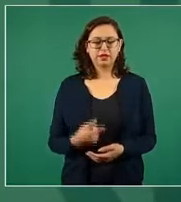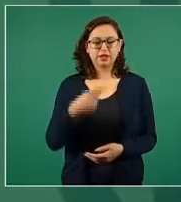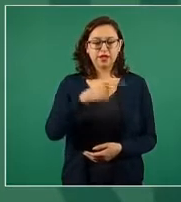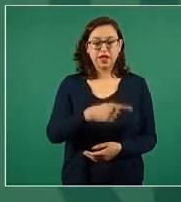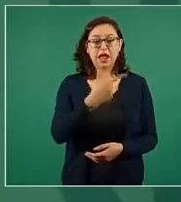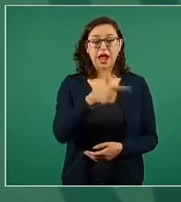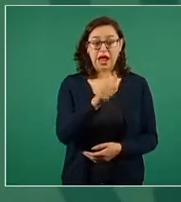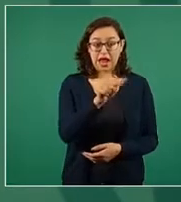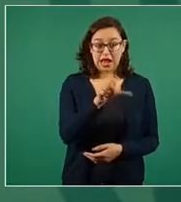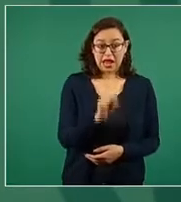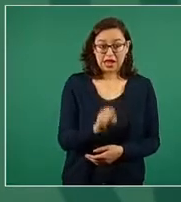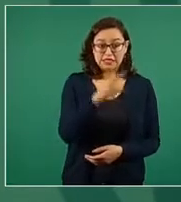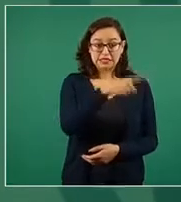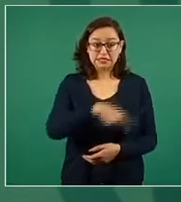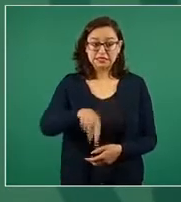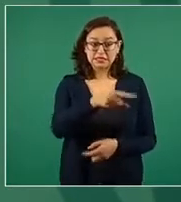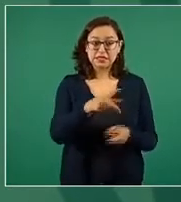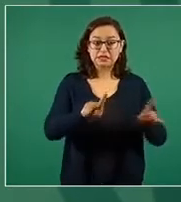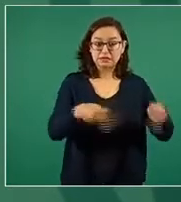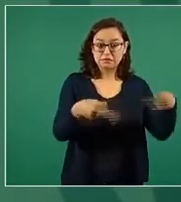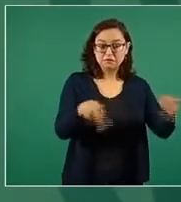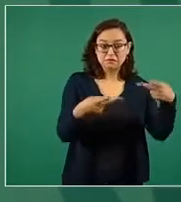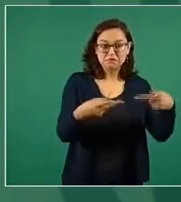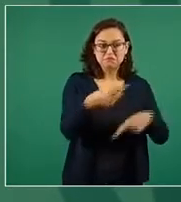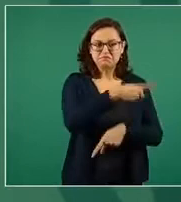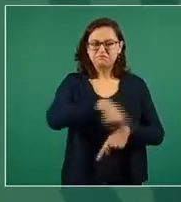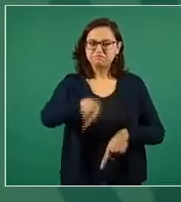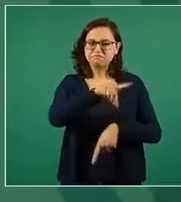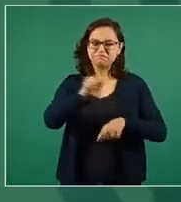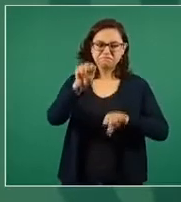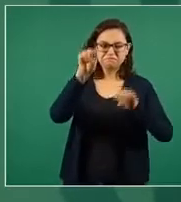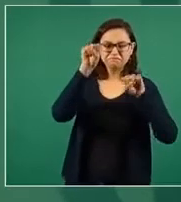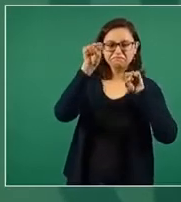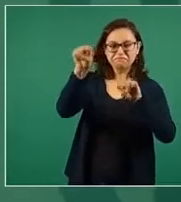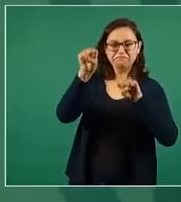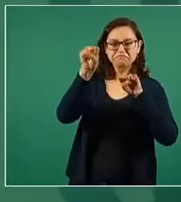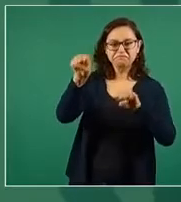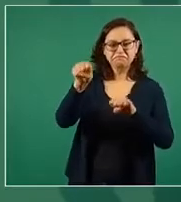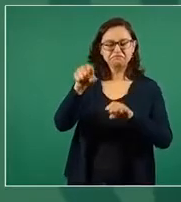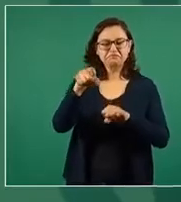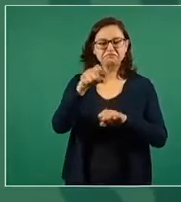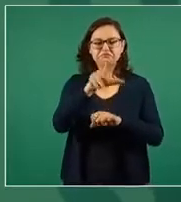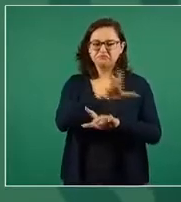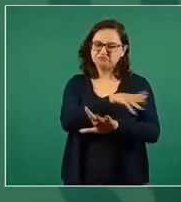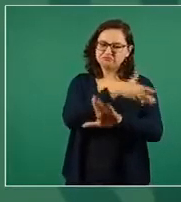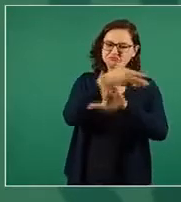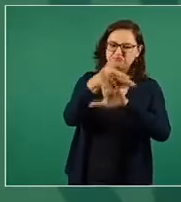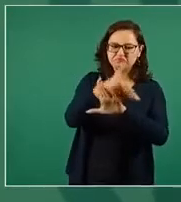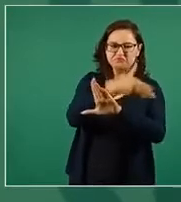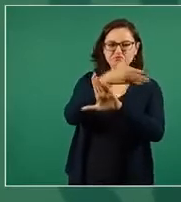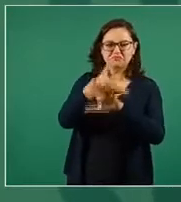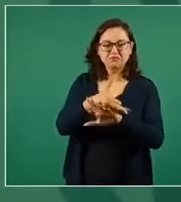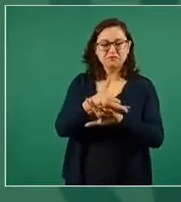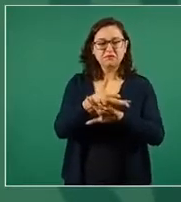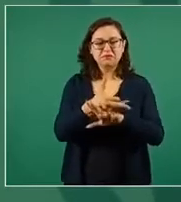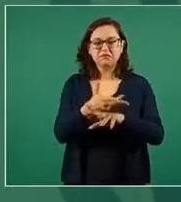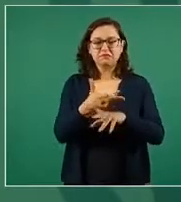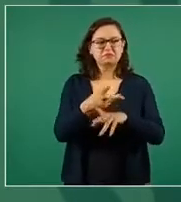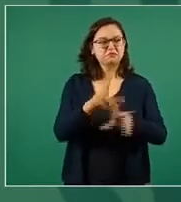tomando las medidas